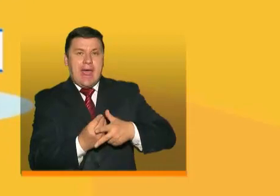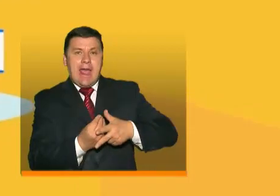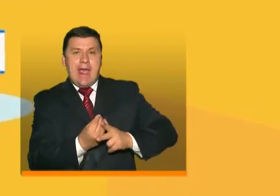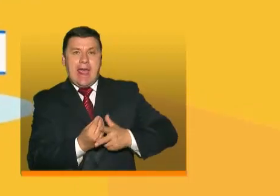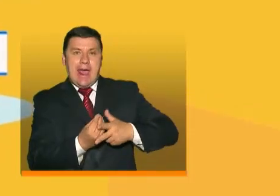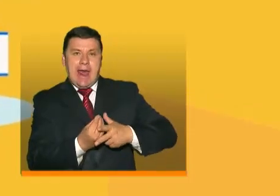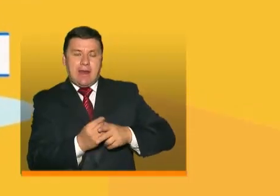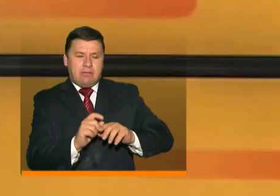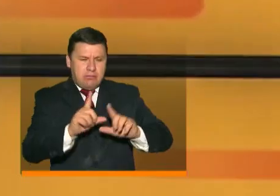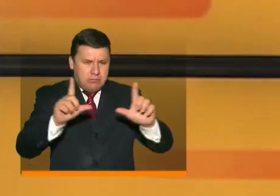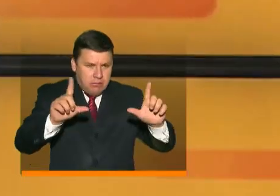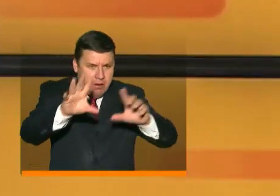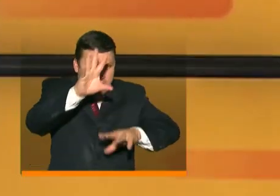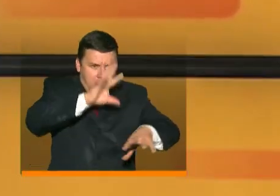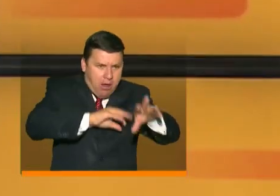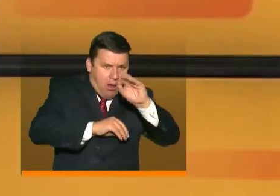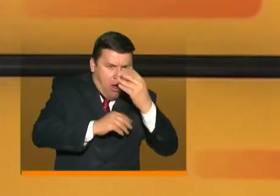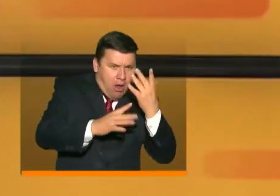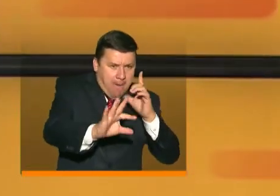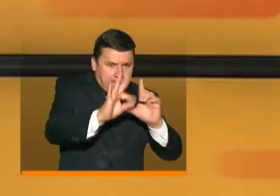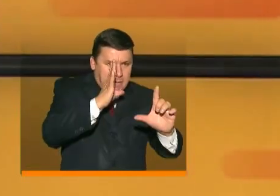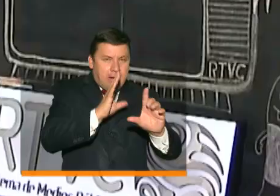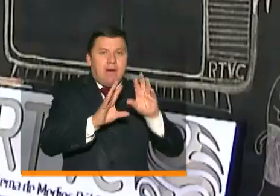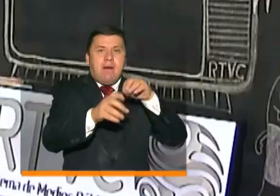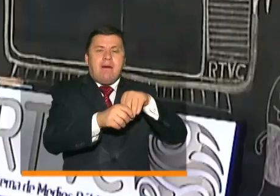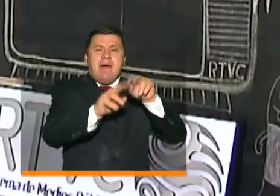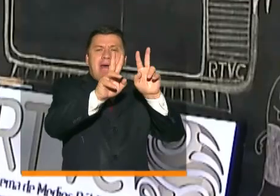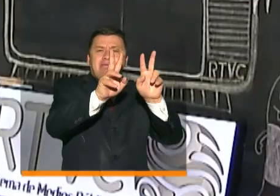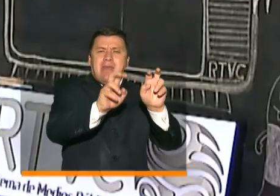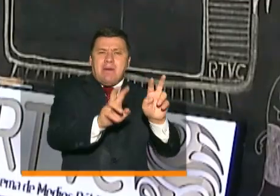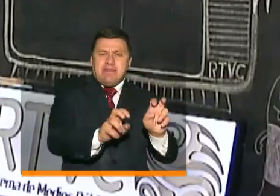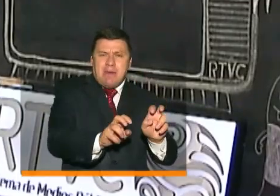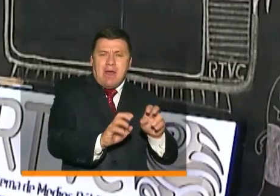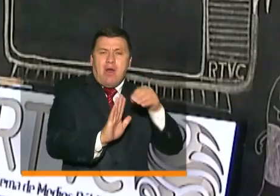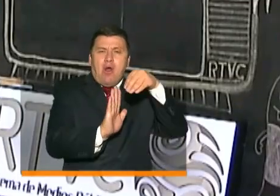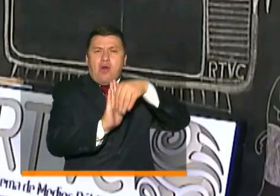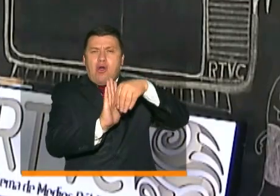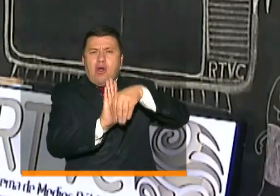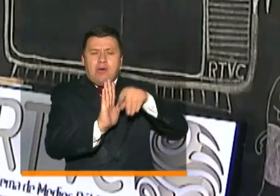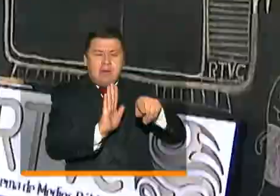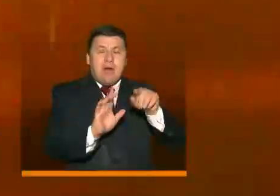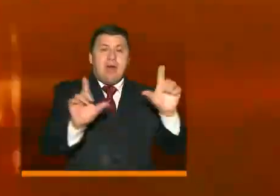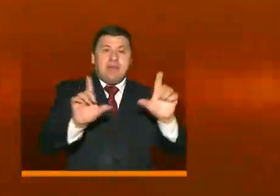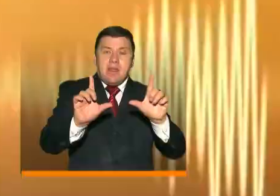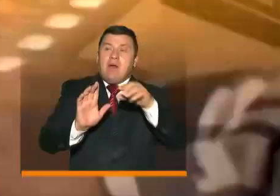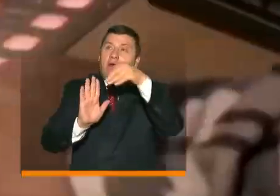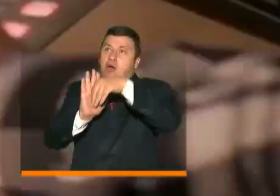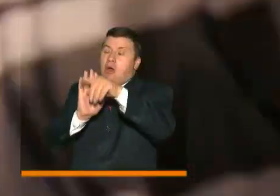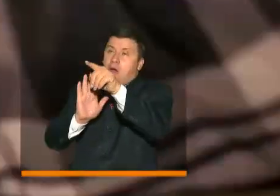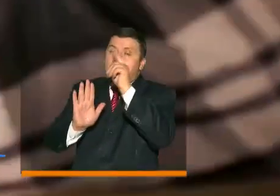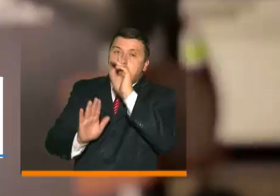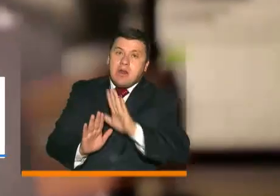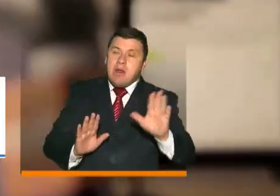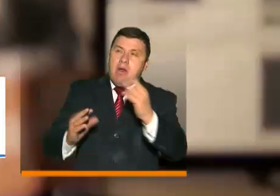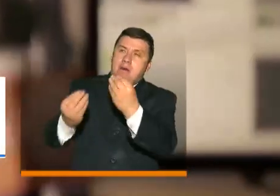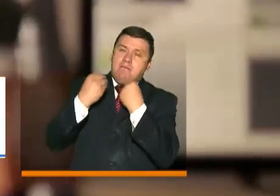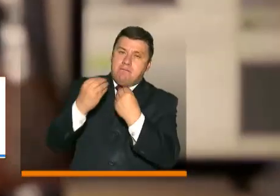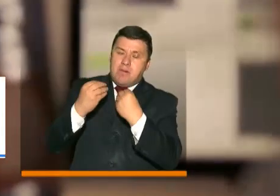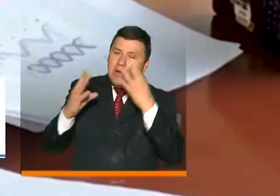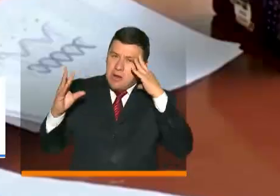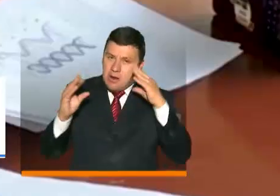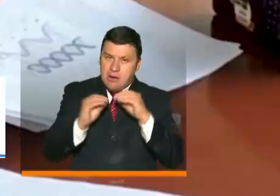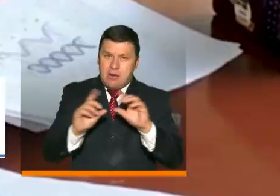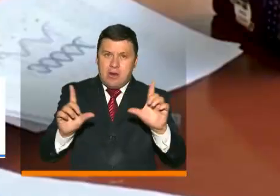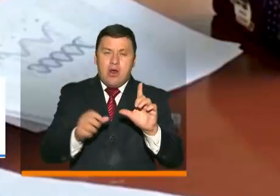portal Aprender Digital, contenidos para todos. La programación de televisión educativa a nivel nacional y la alianza